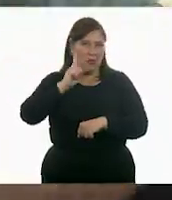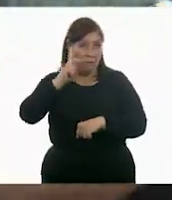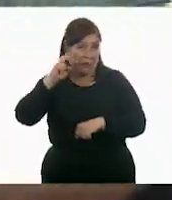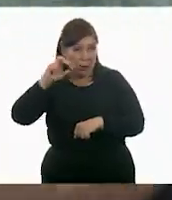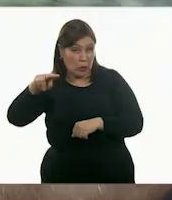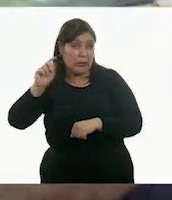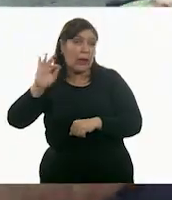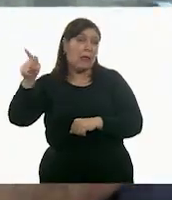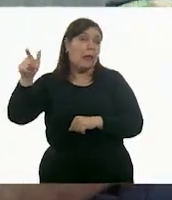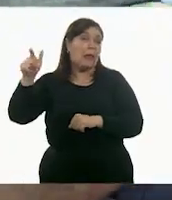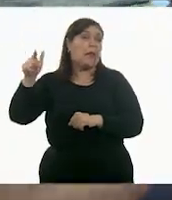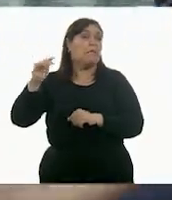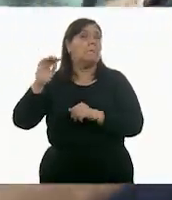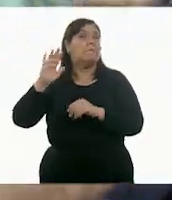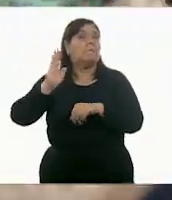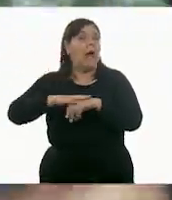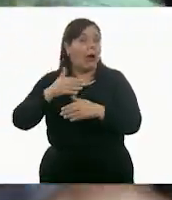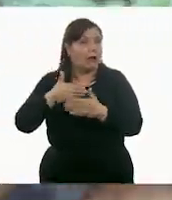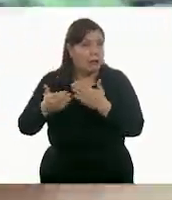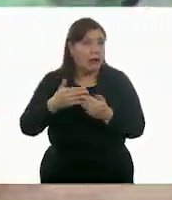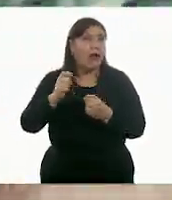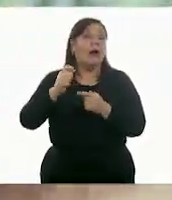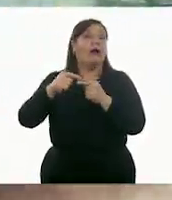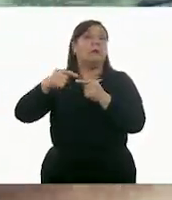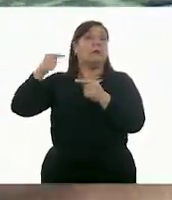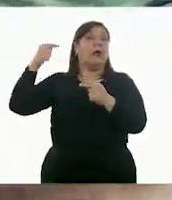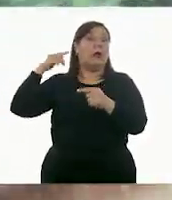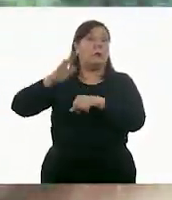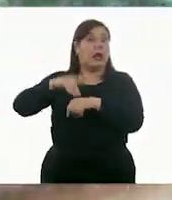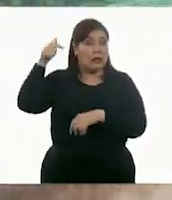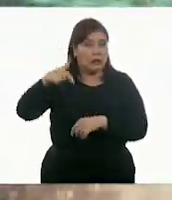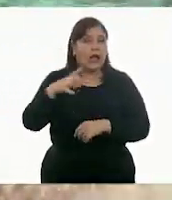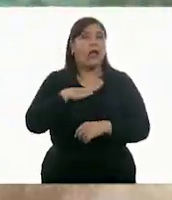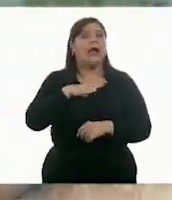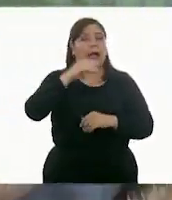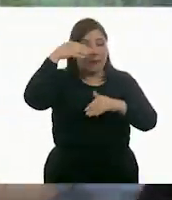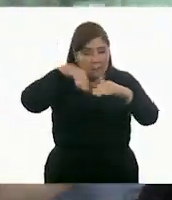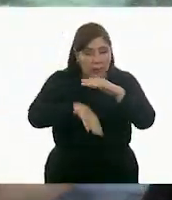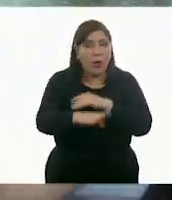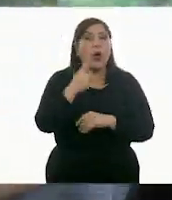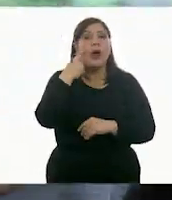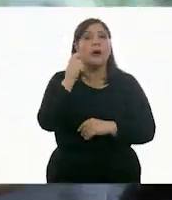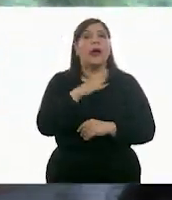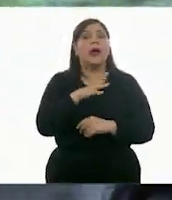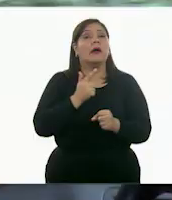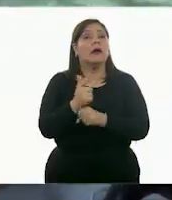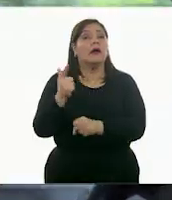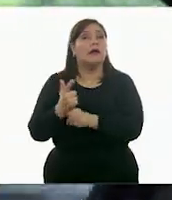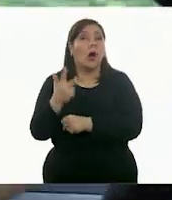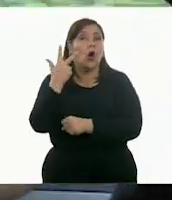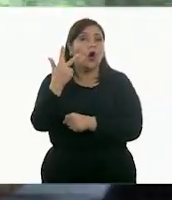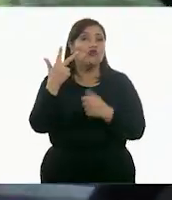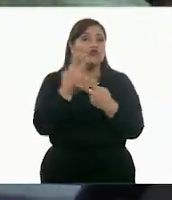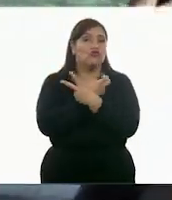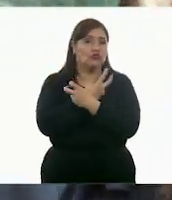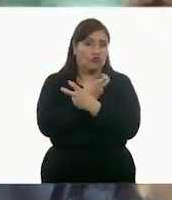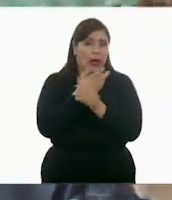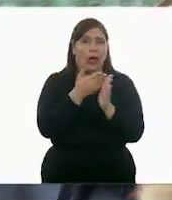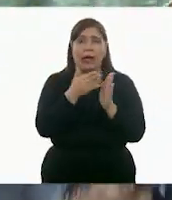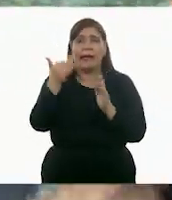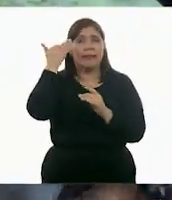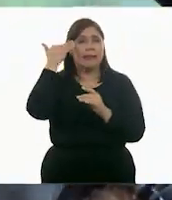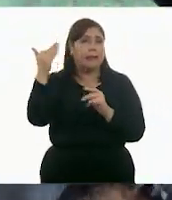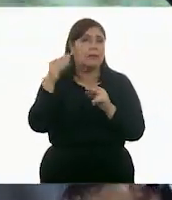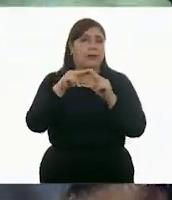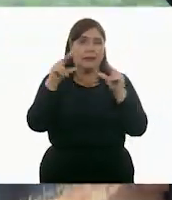Dentro de las cuevas se han encontrado ya 8 esqueletos humanos, todos de la era del hielo, todos de